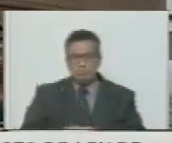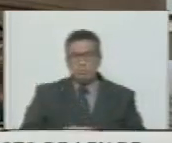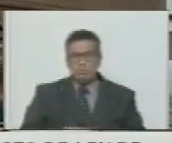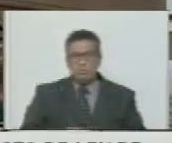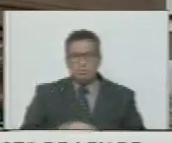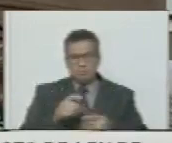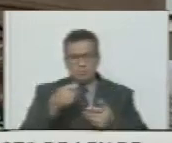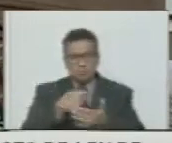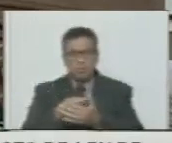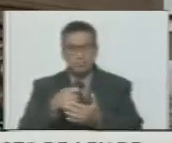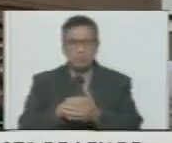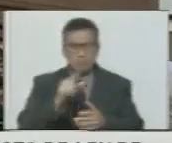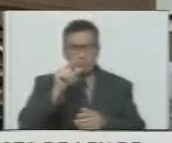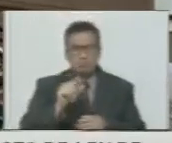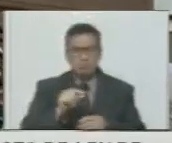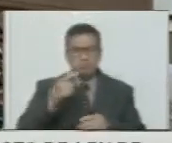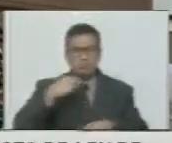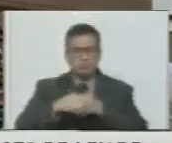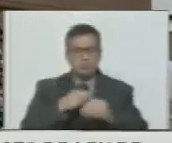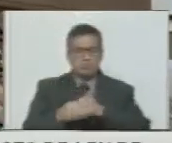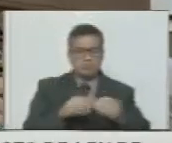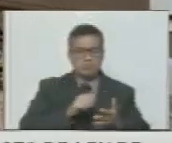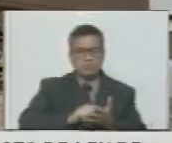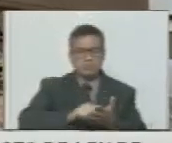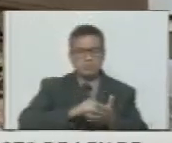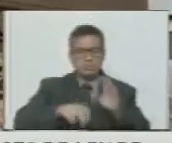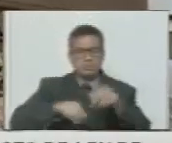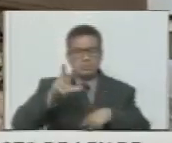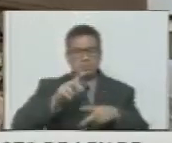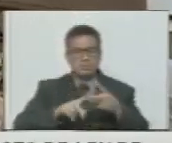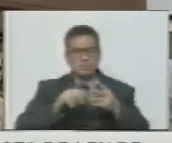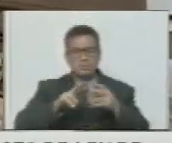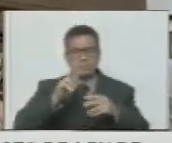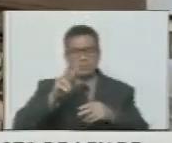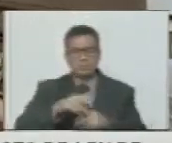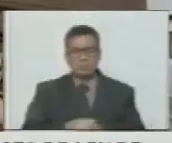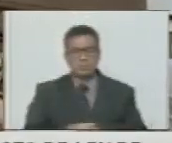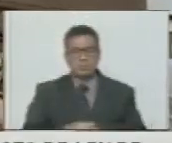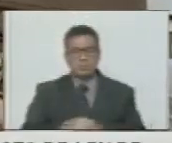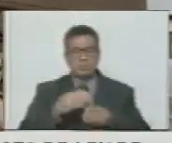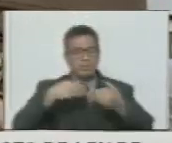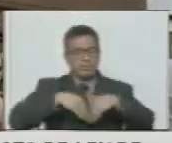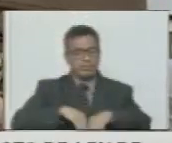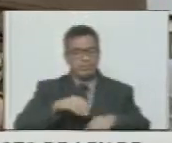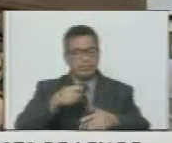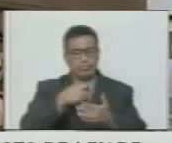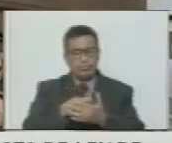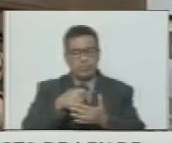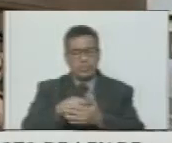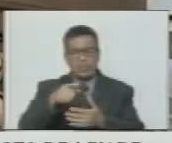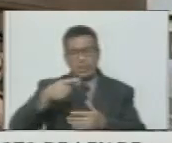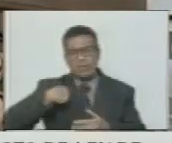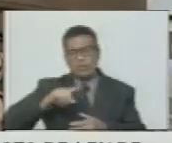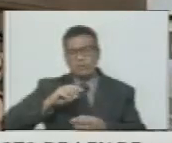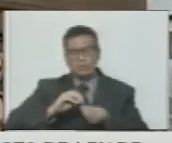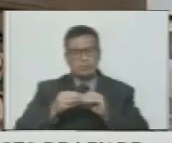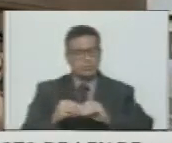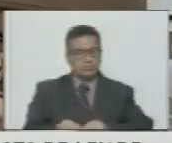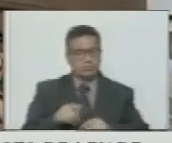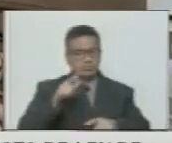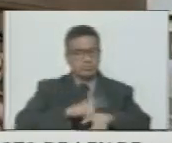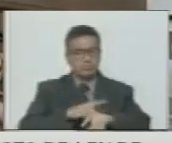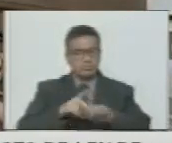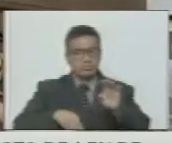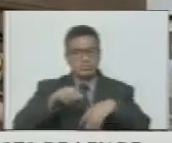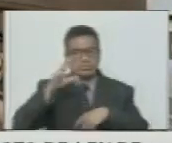10% sobre el capital mínimo exigido en el artículo 13, numeral 2. El monto de las garantías deberá